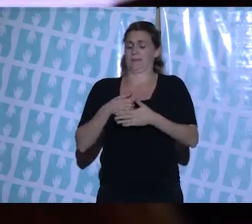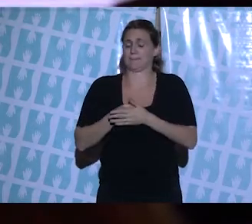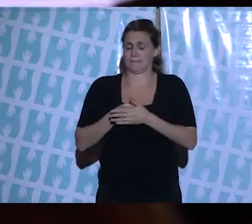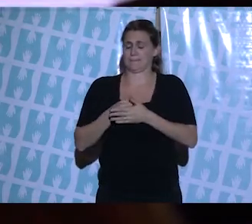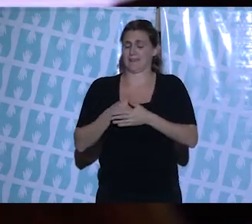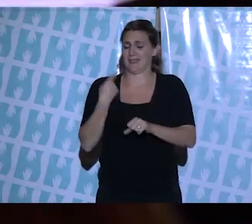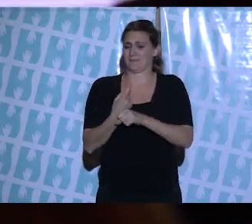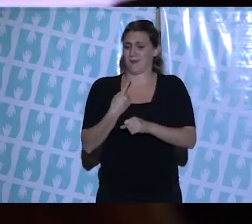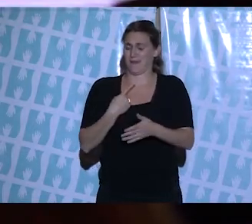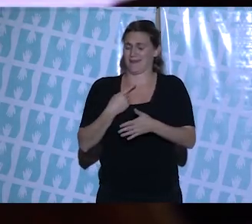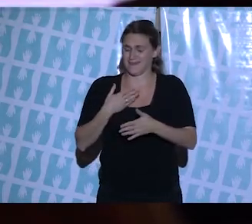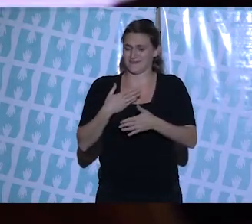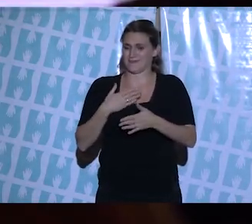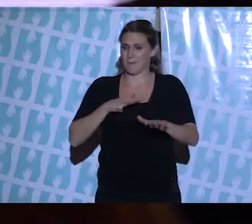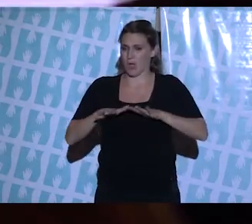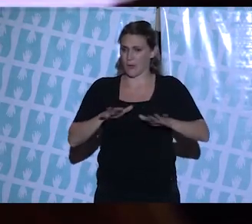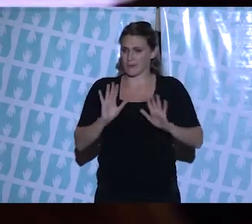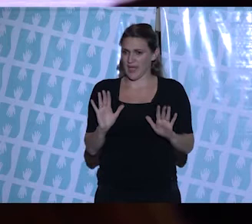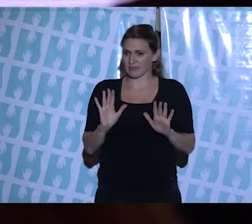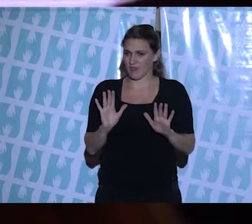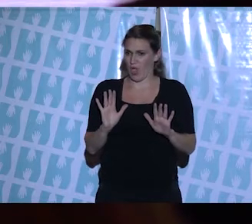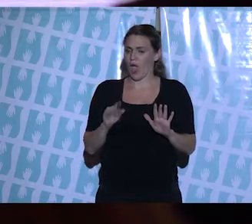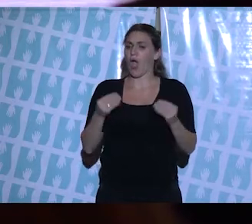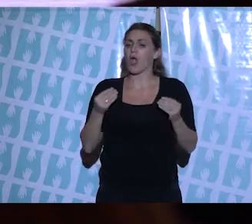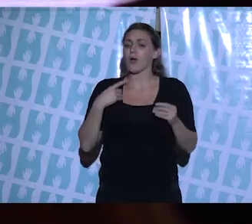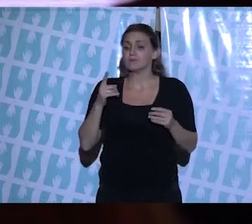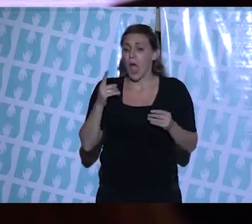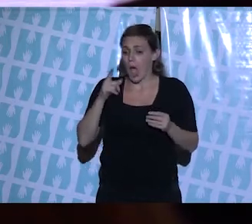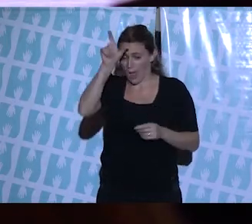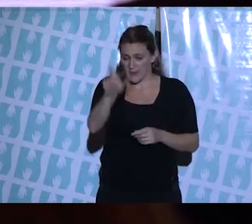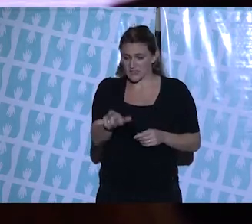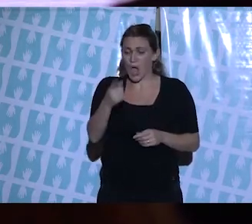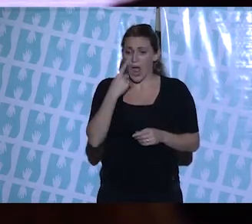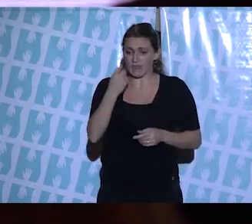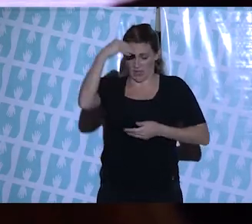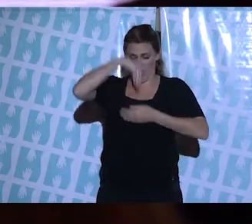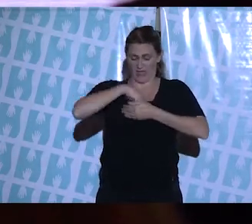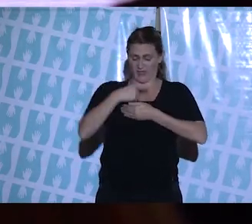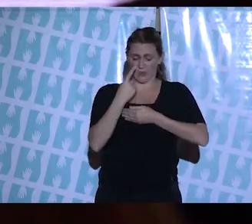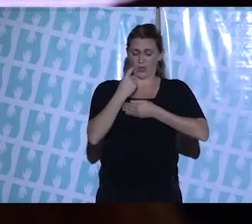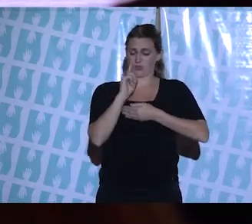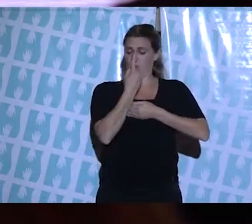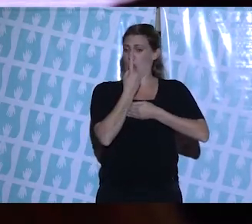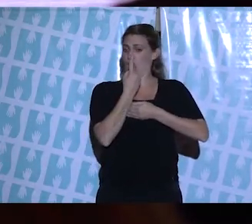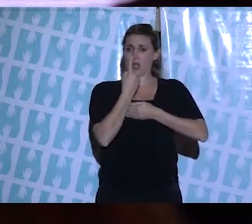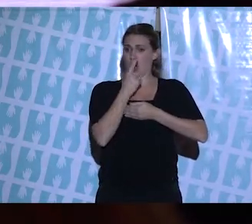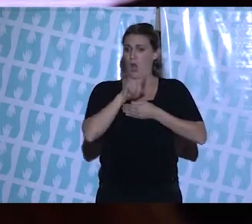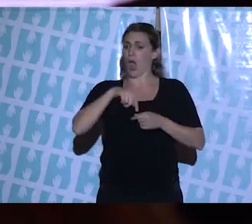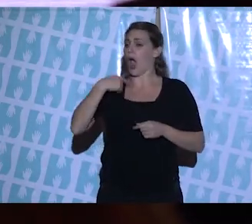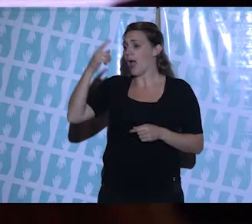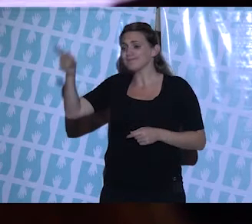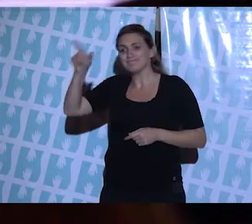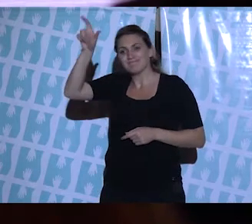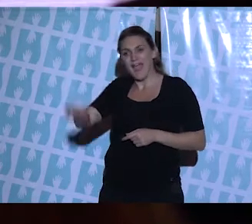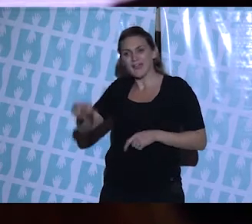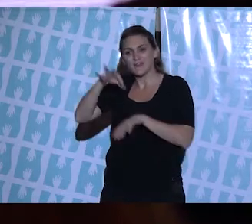corporal. Y solamente lo puede percibir alguien que examina al paciente, no el propio paciente. Lo que el paciente